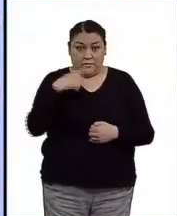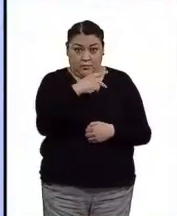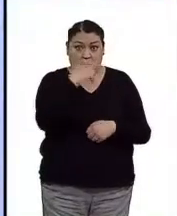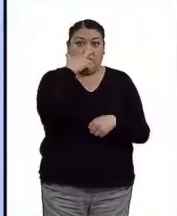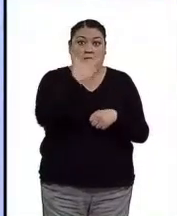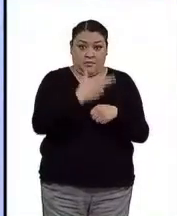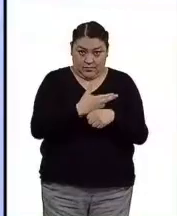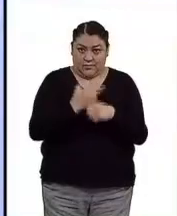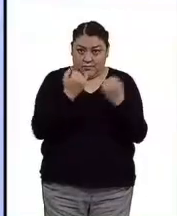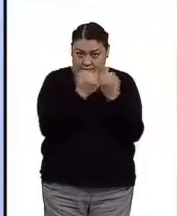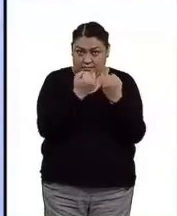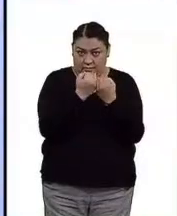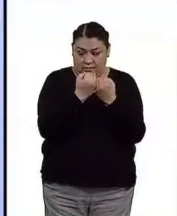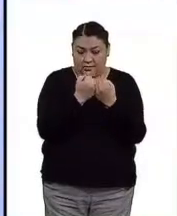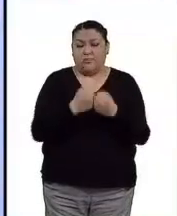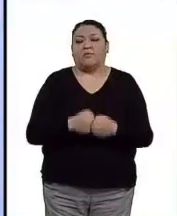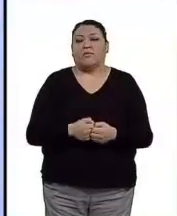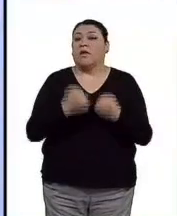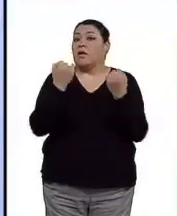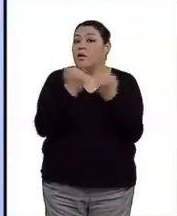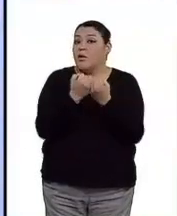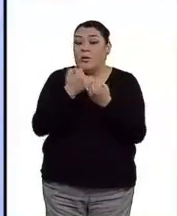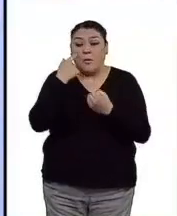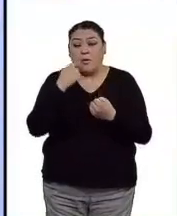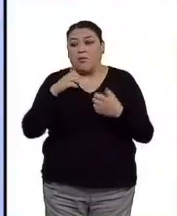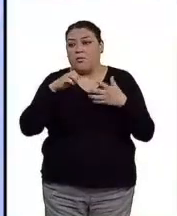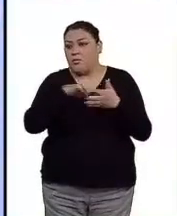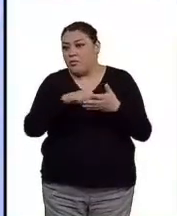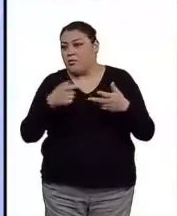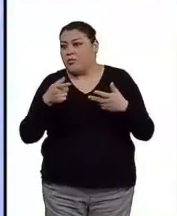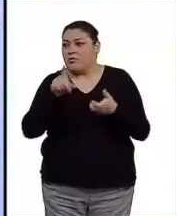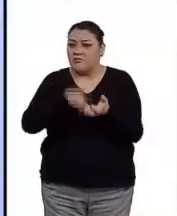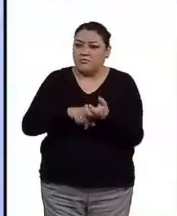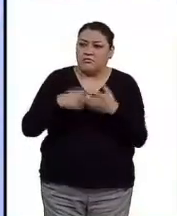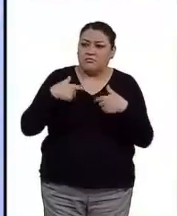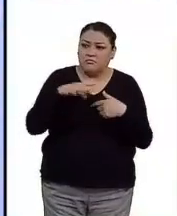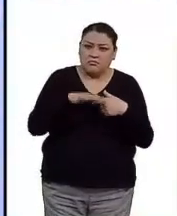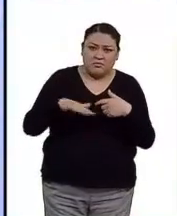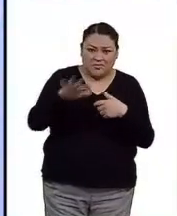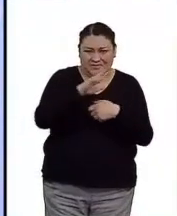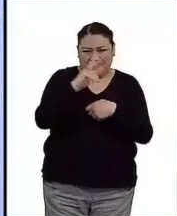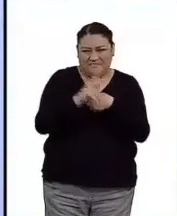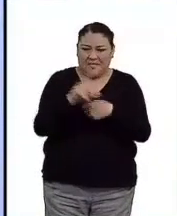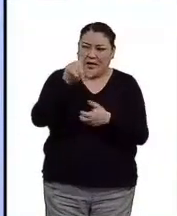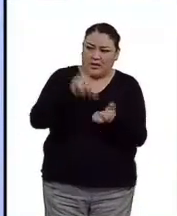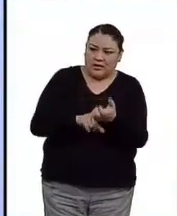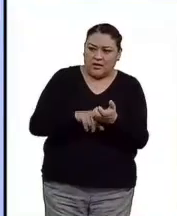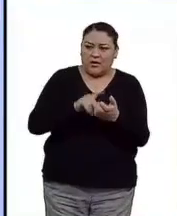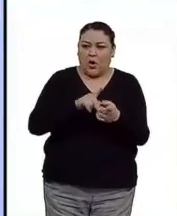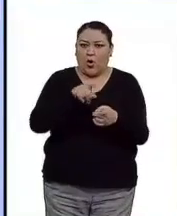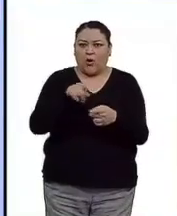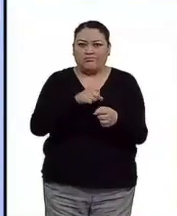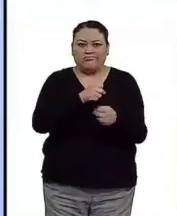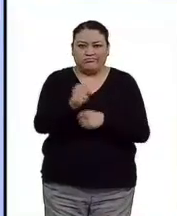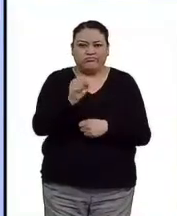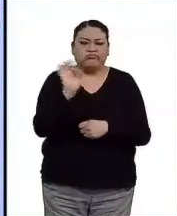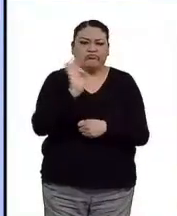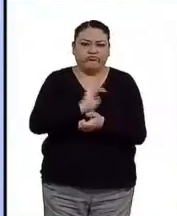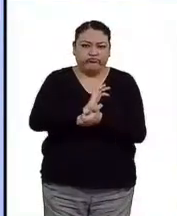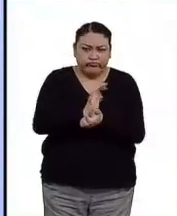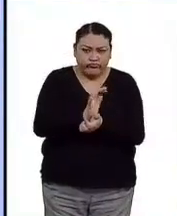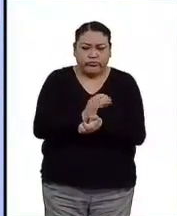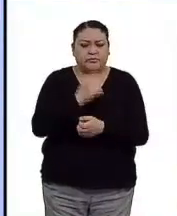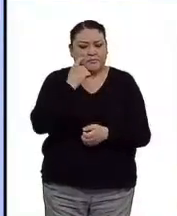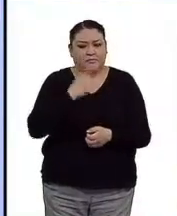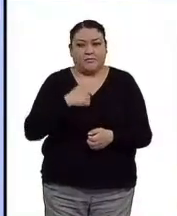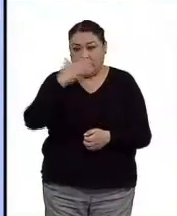sino tiene también obligación respecto a terceros que puedan vulnerarlo. Okay. De manera muy particular, el